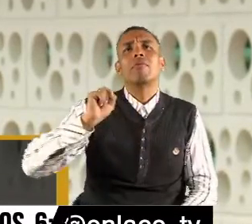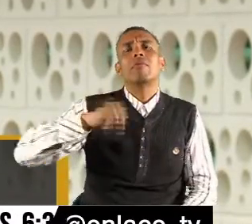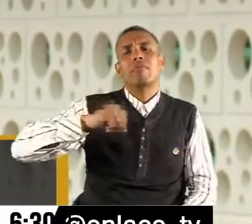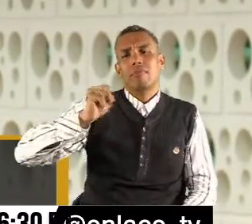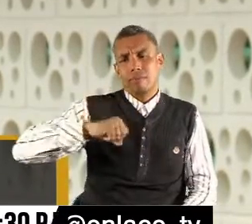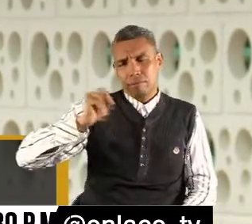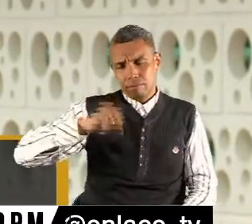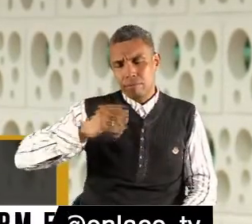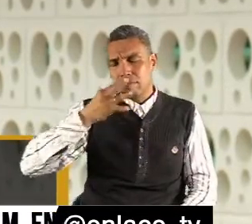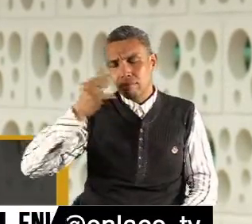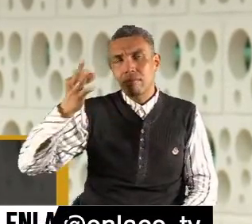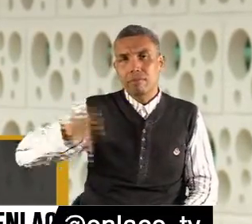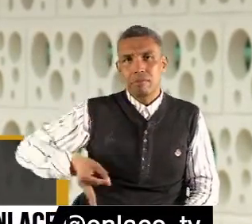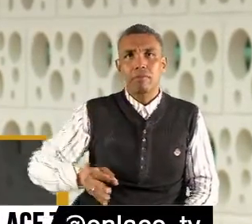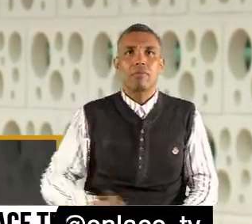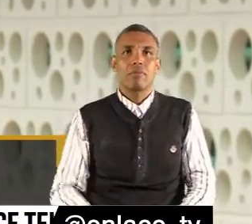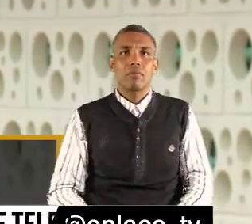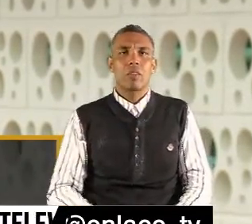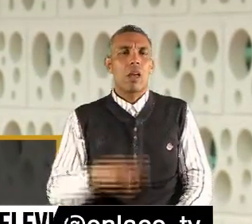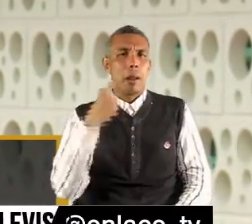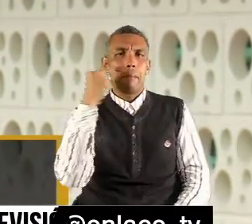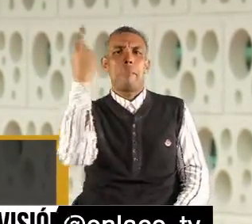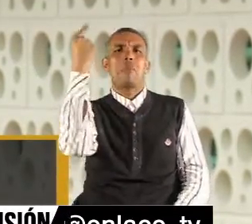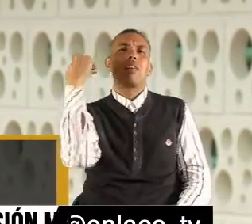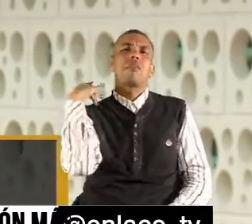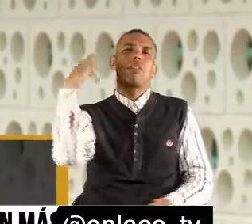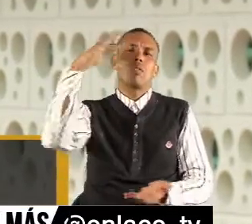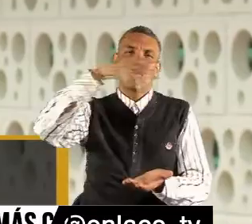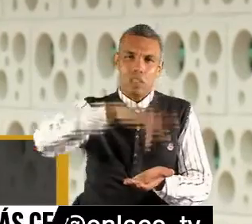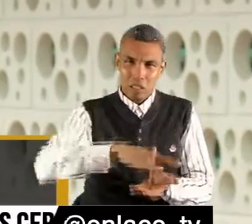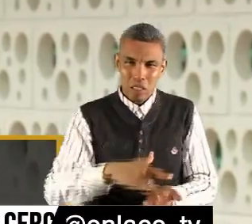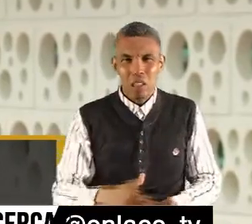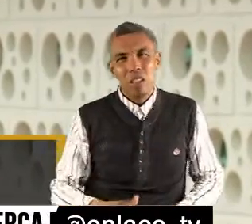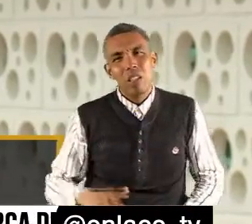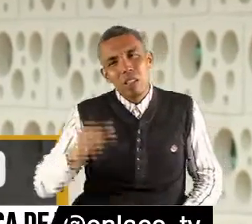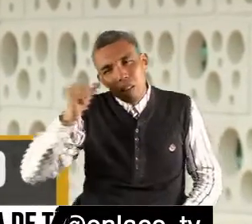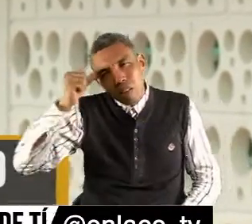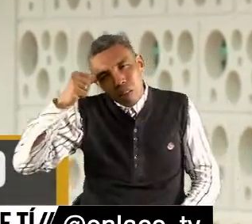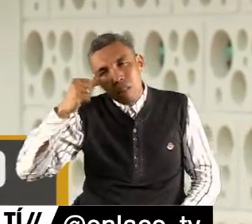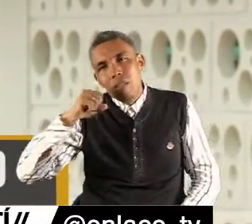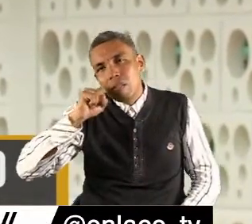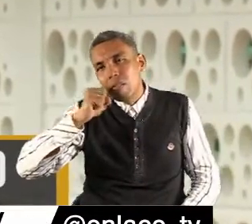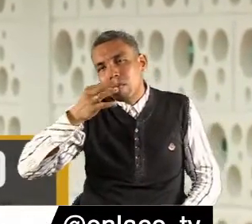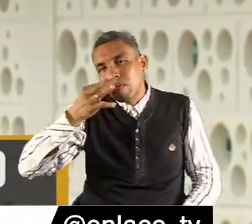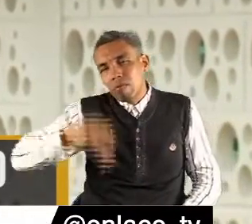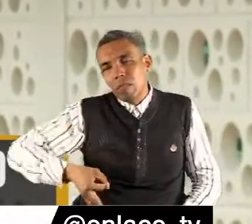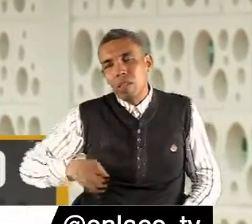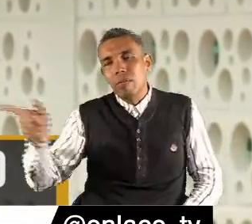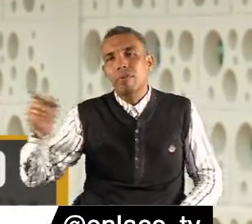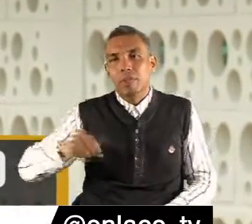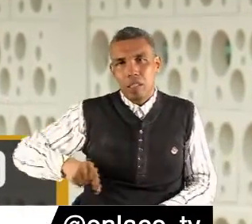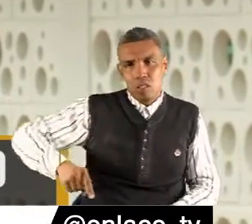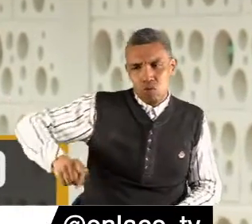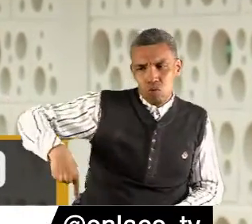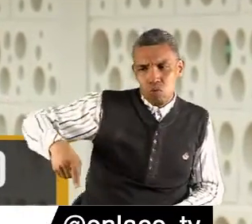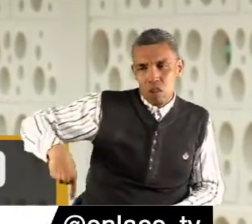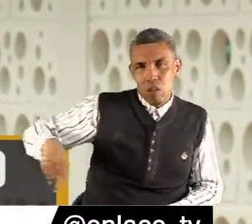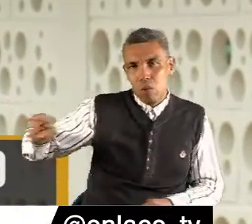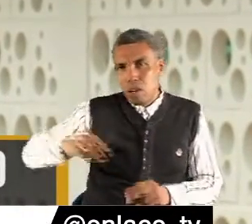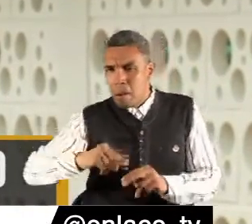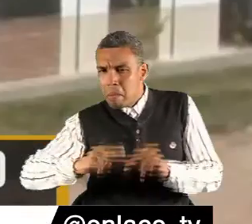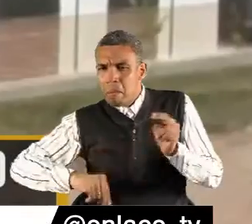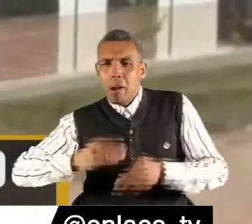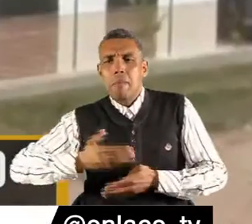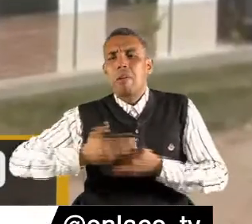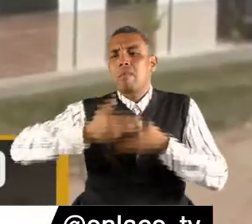persona que llegué acá a esta invasión, y sí, sí doy fe que la escuelita fue construida acá por